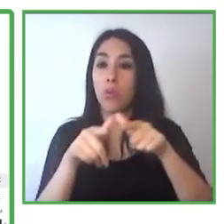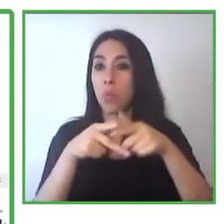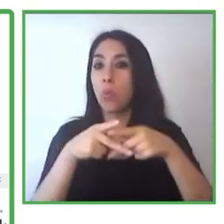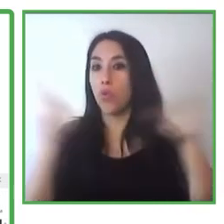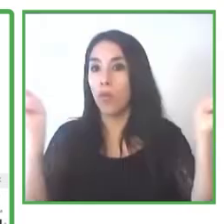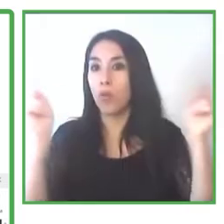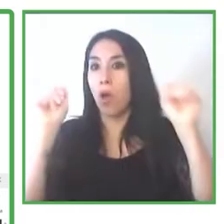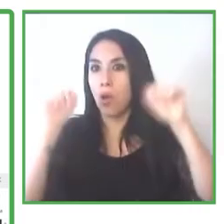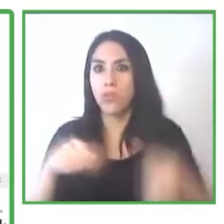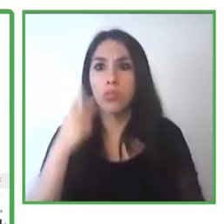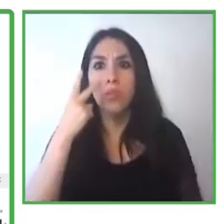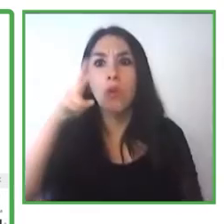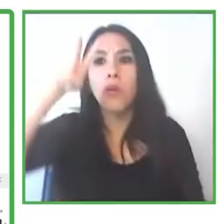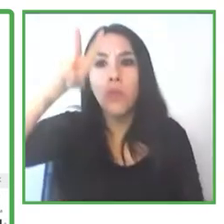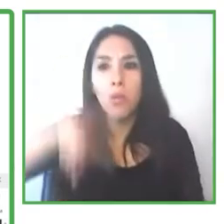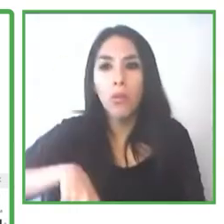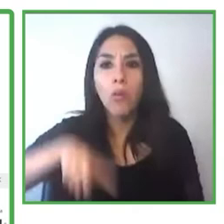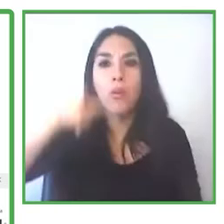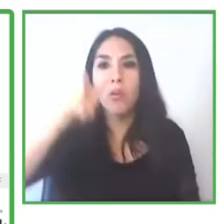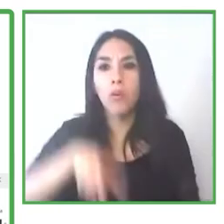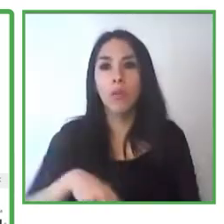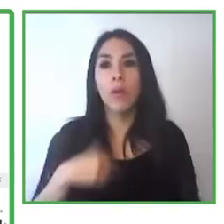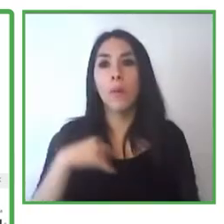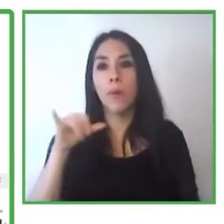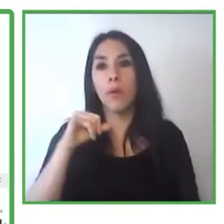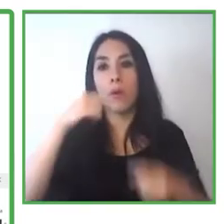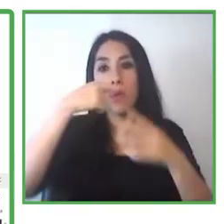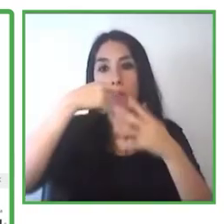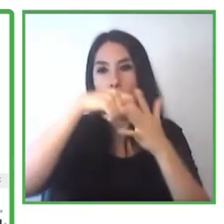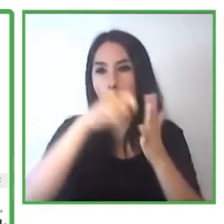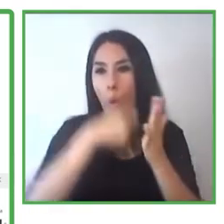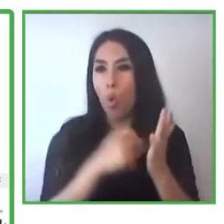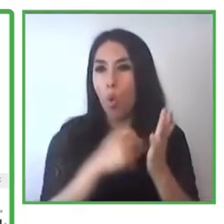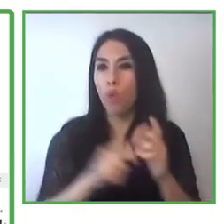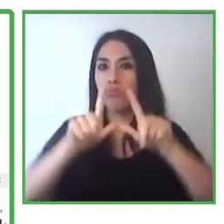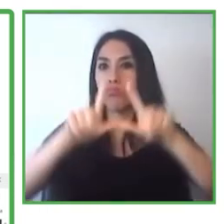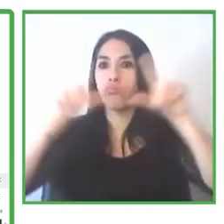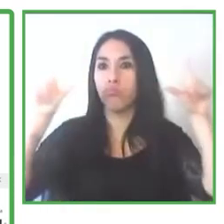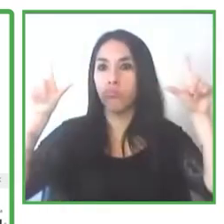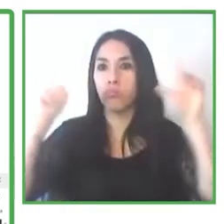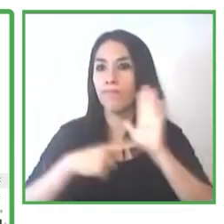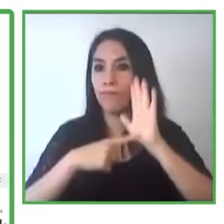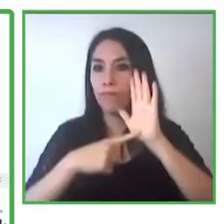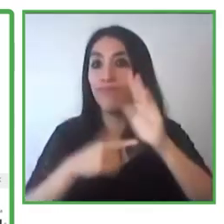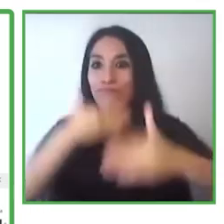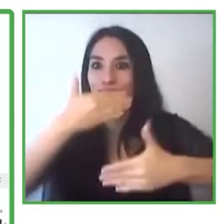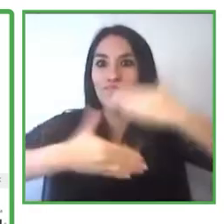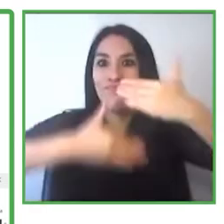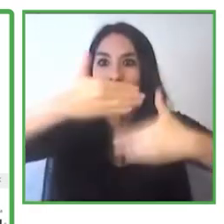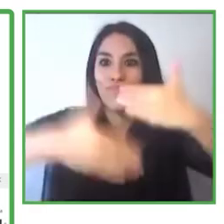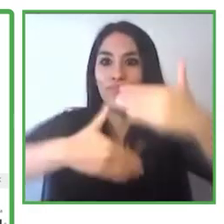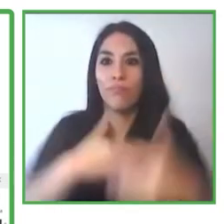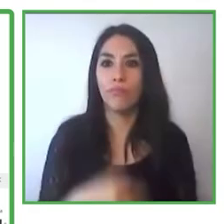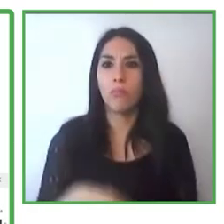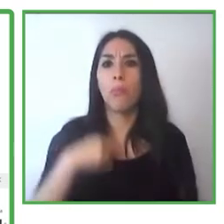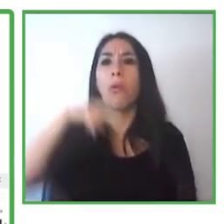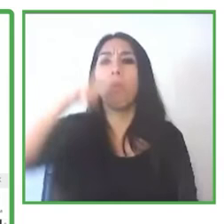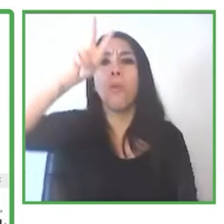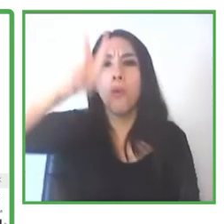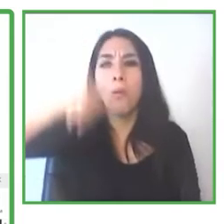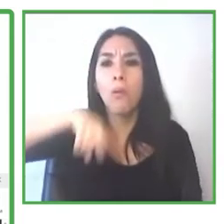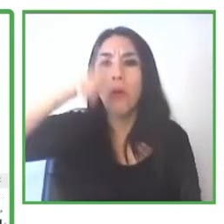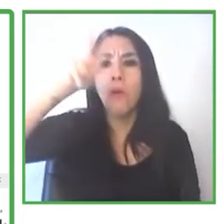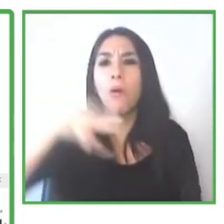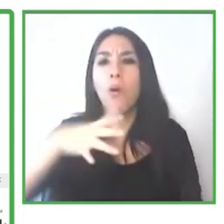de seguimiento y de evaluación que permiten monitorizar los procesos y generar un conocimiento para la mejora continuada. Las